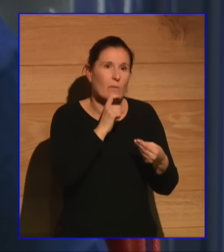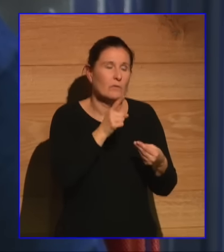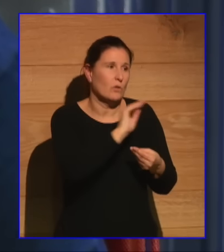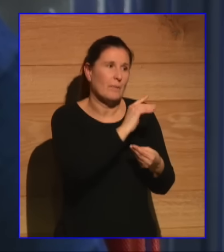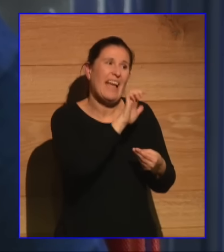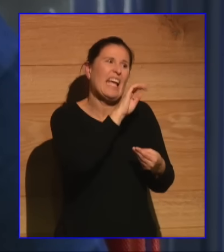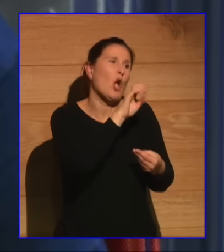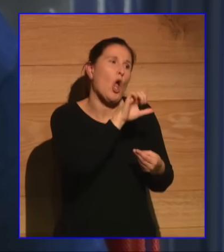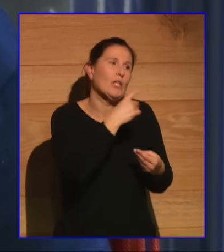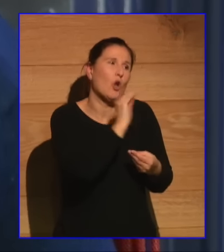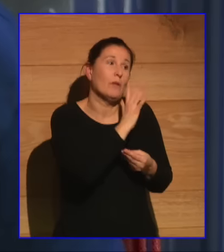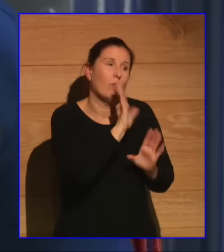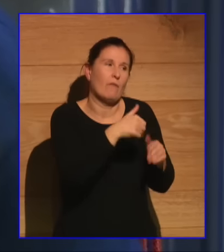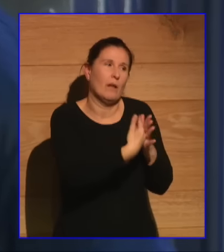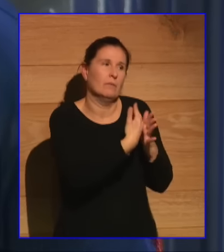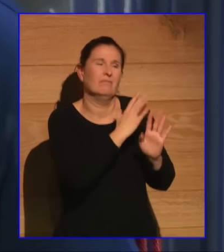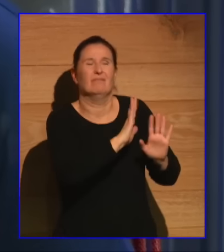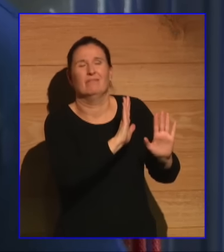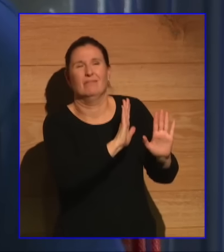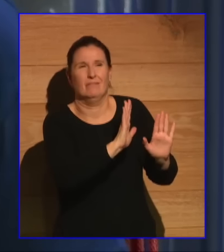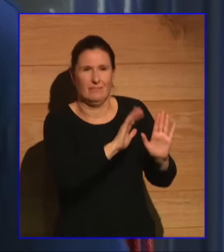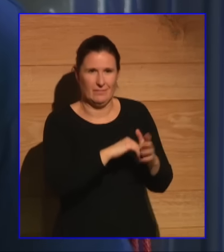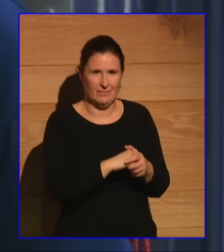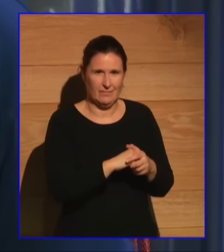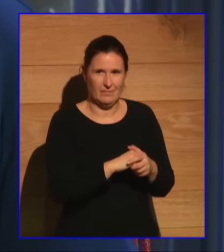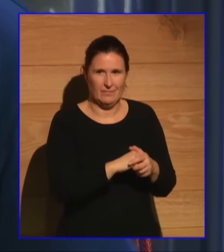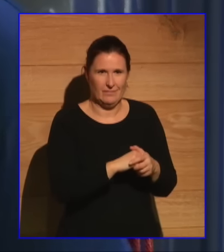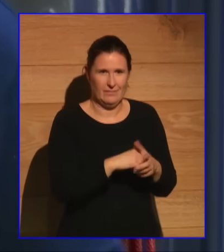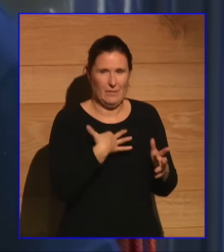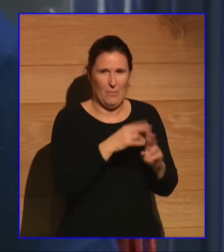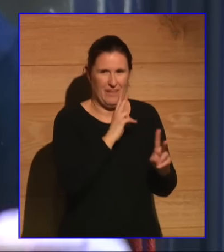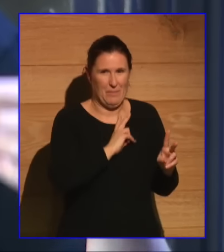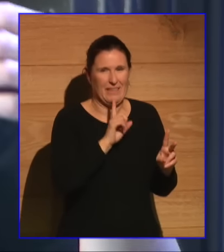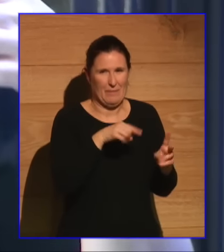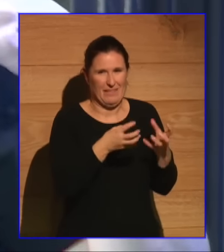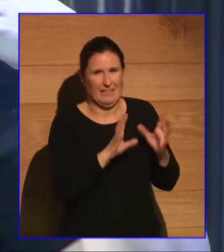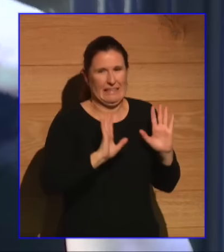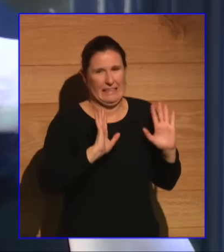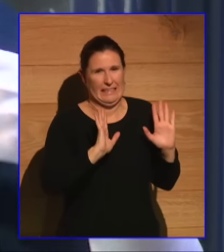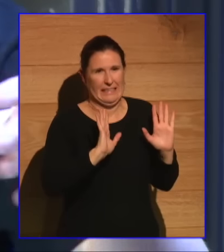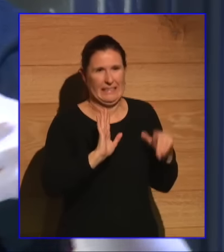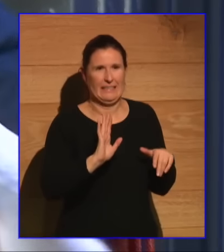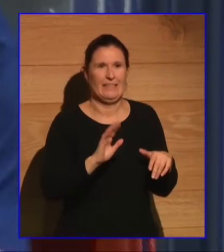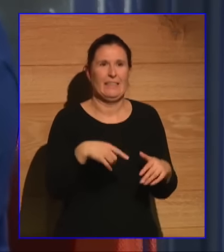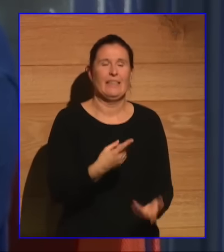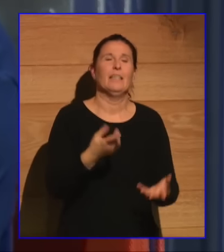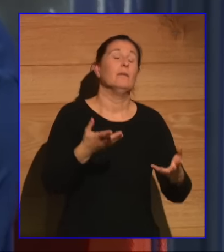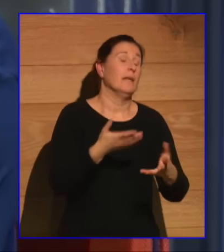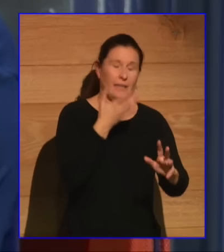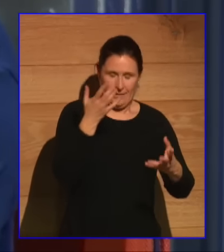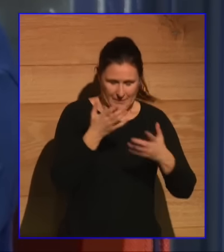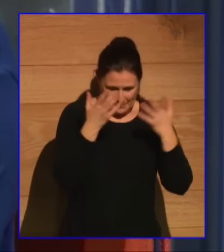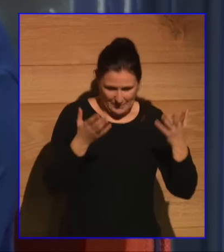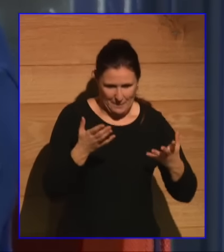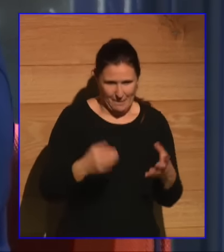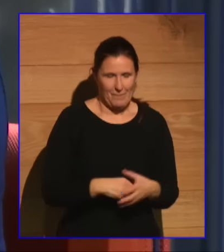qué es etología, porque me va a caer otra. Algo de Camerún. Eto era un jugador del Madrid, del Barça, que era camerunés. Bueno, da